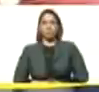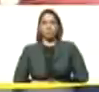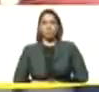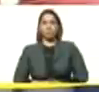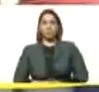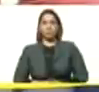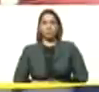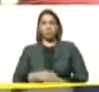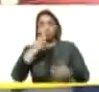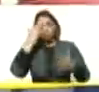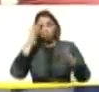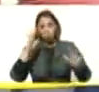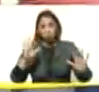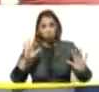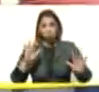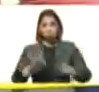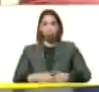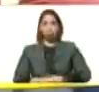se pretendió